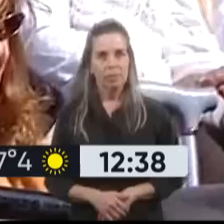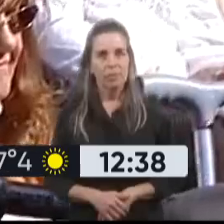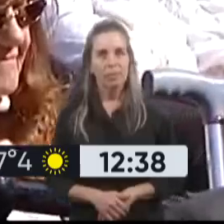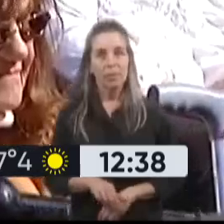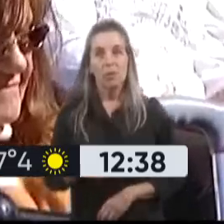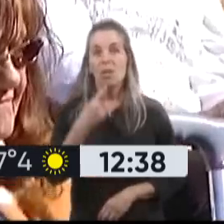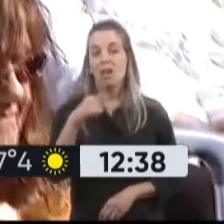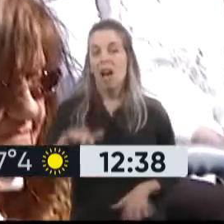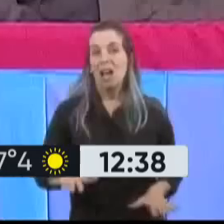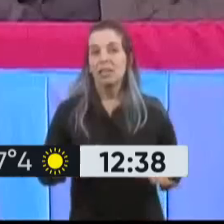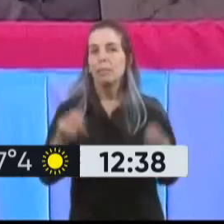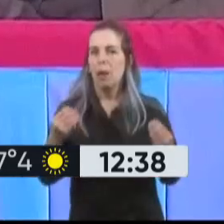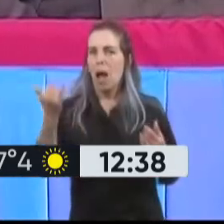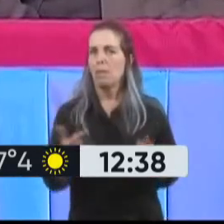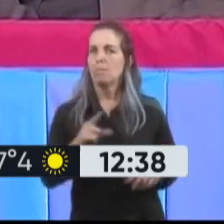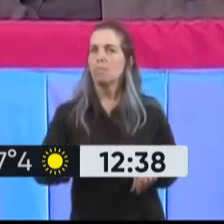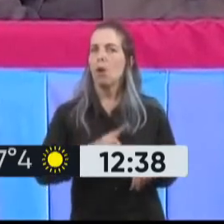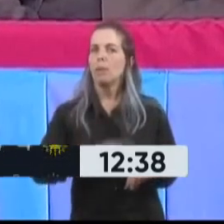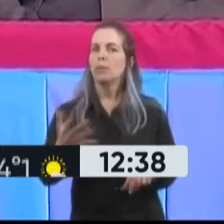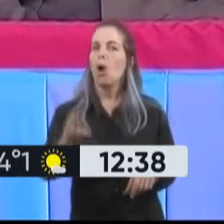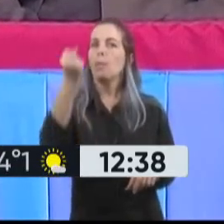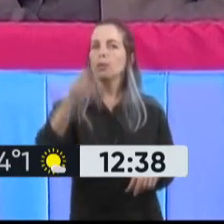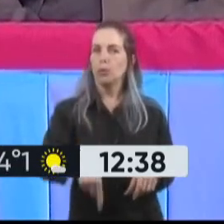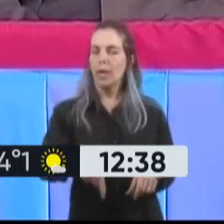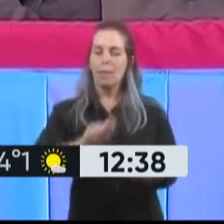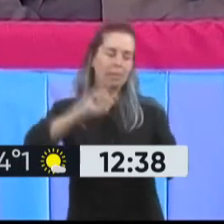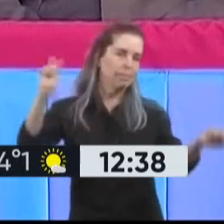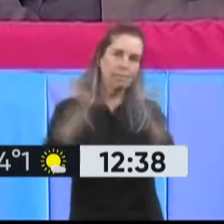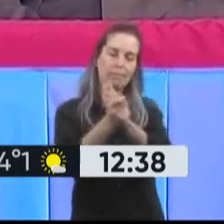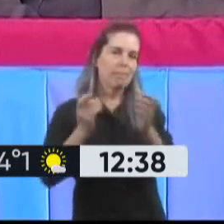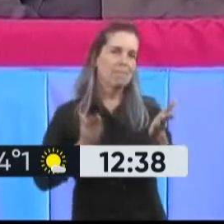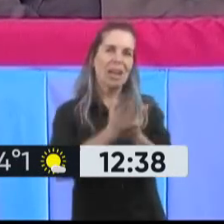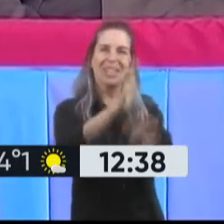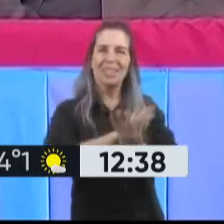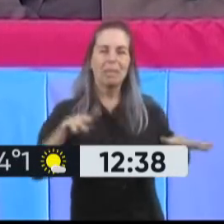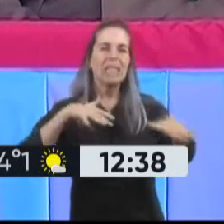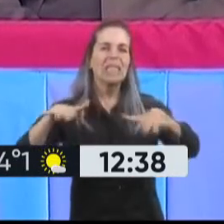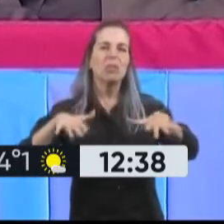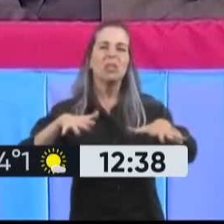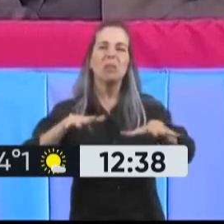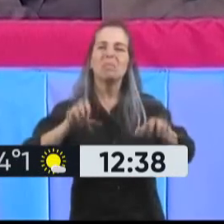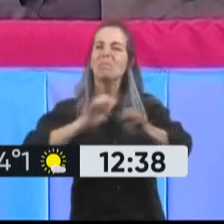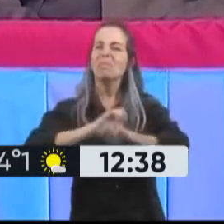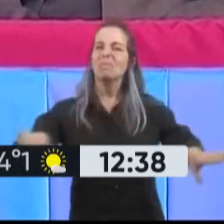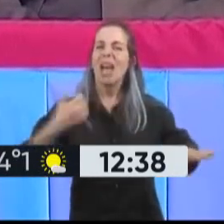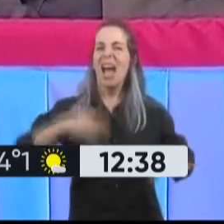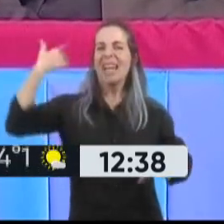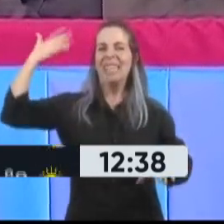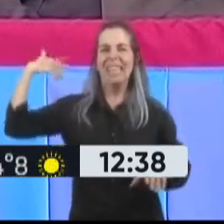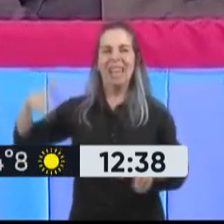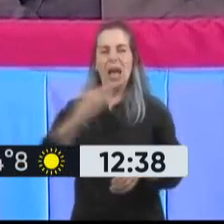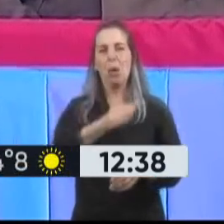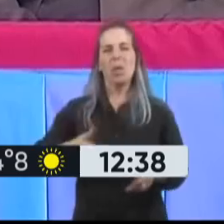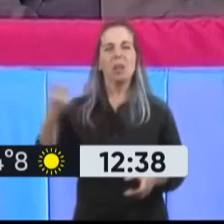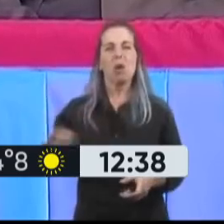Digo esto porque tenemos la posibilidad de dar vuelta para siempre esta triste página de la historia argentina que fue el populismo